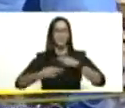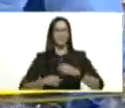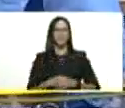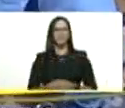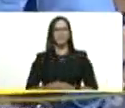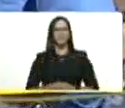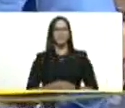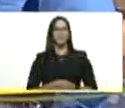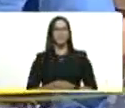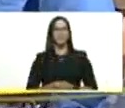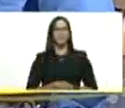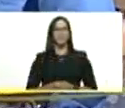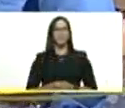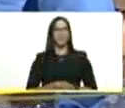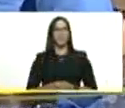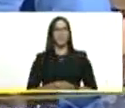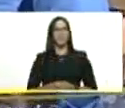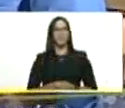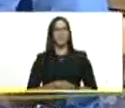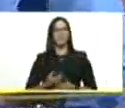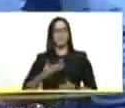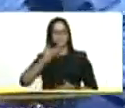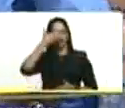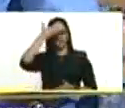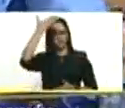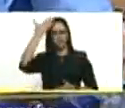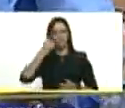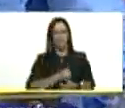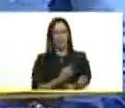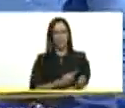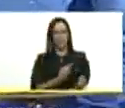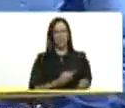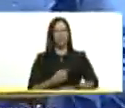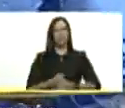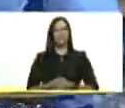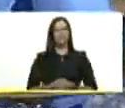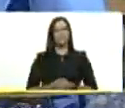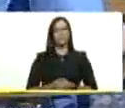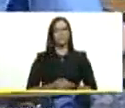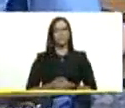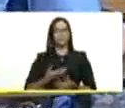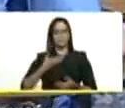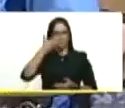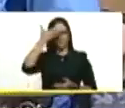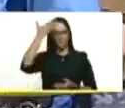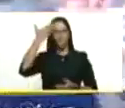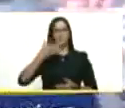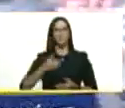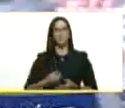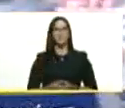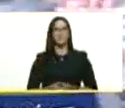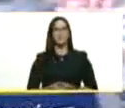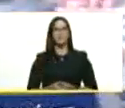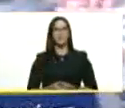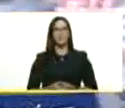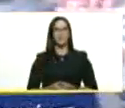Ghassan, salam aleikum, hermano. Aleikum salam, señor. Bienvenido.